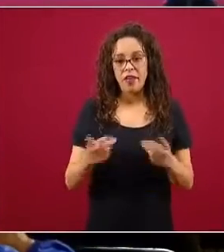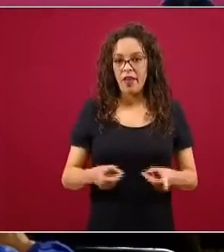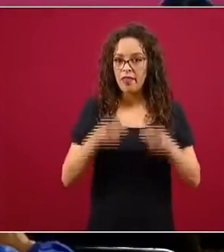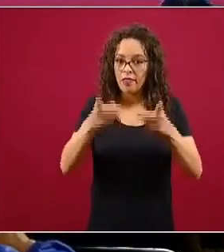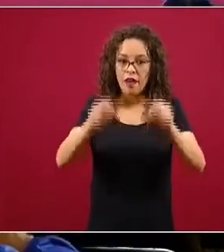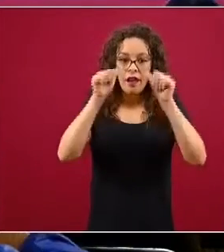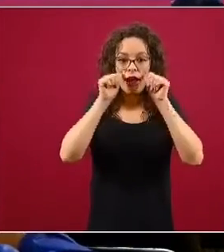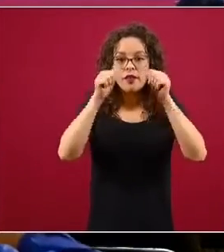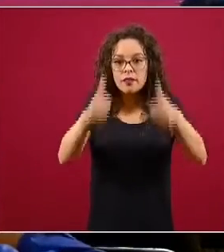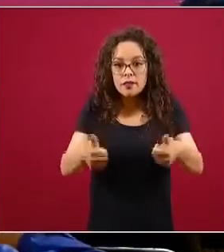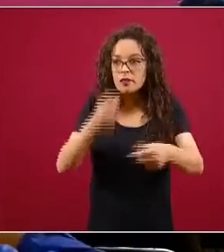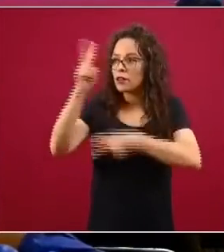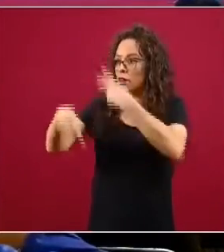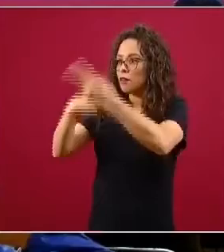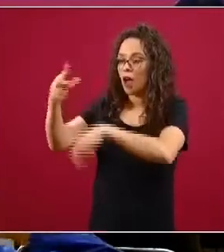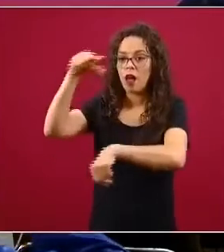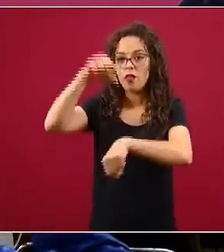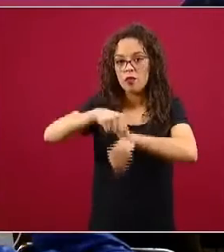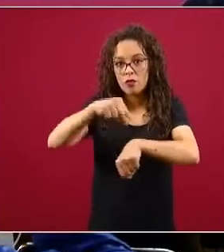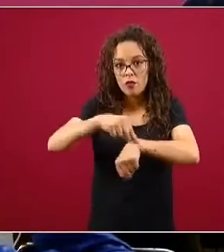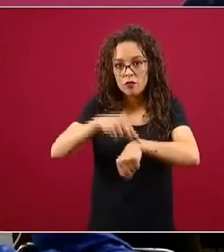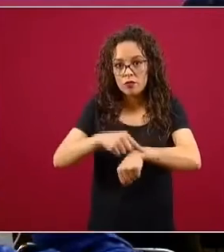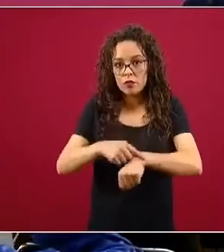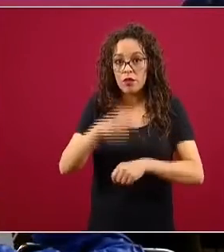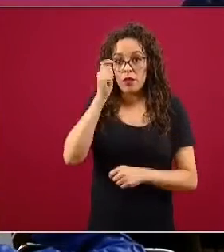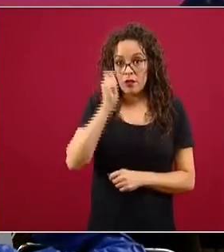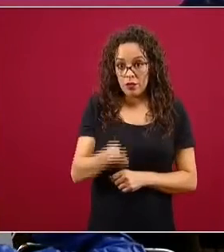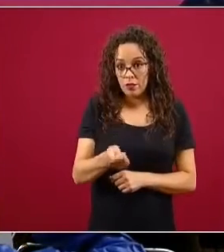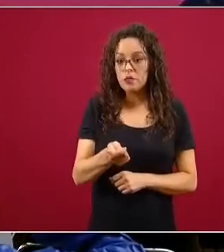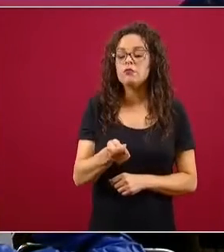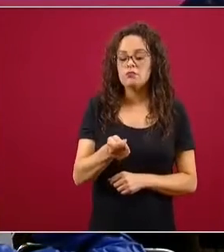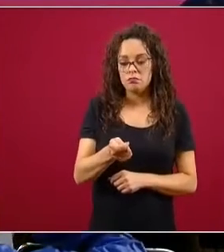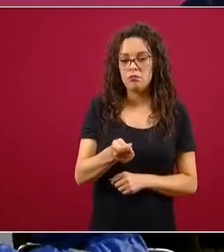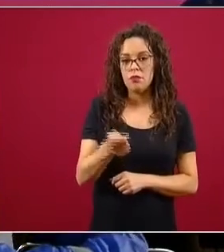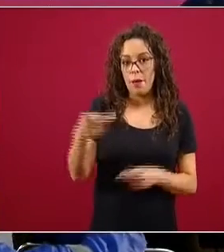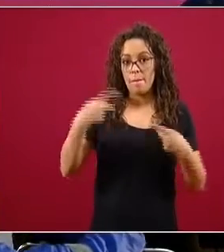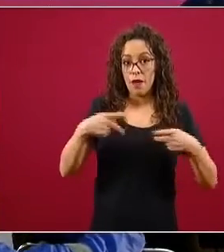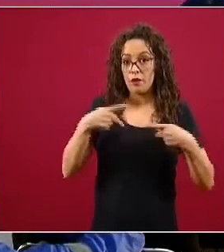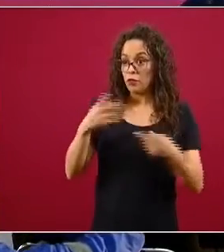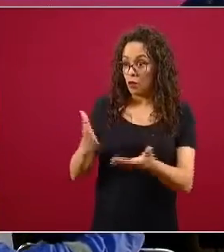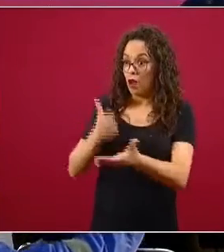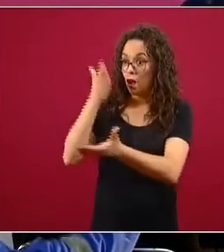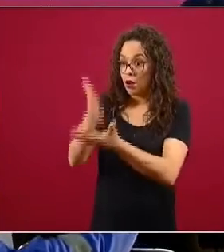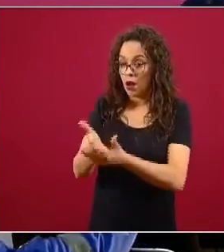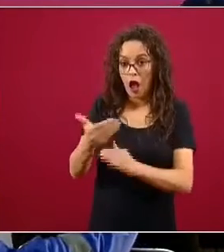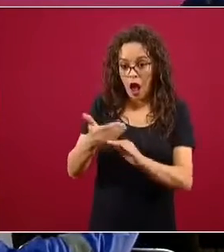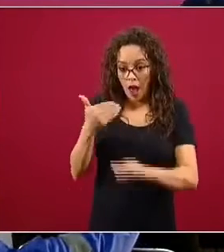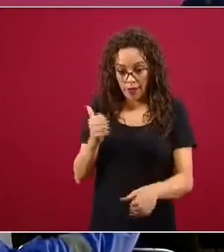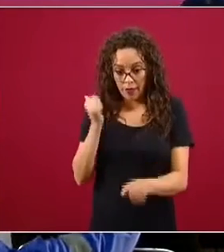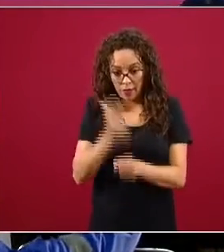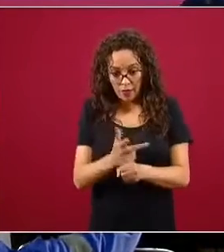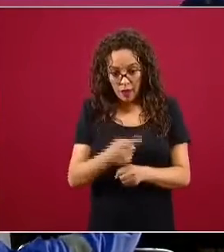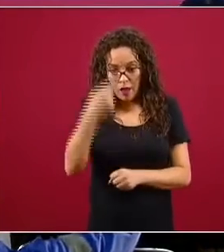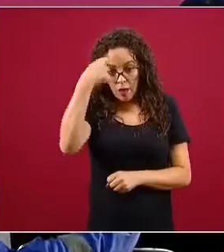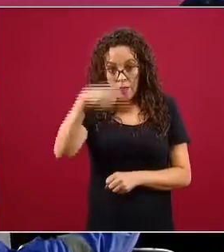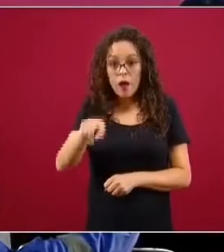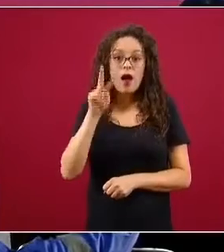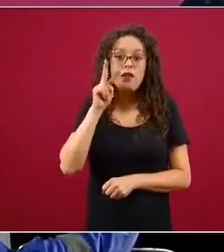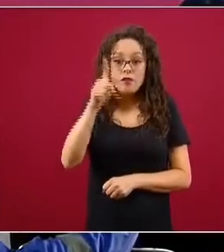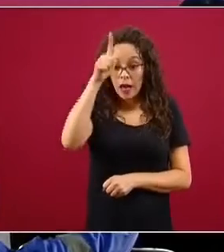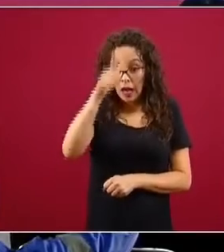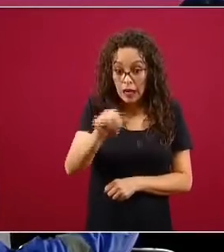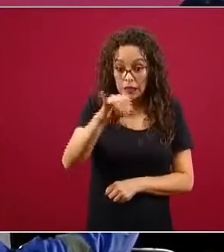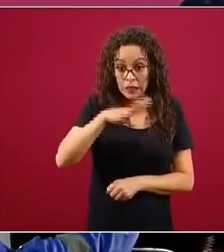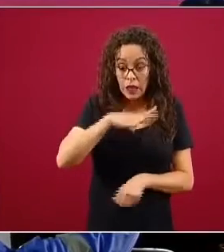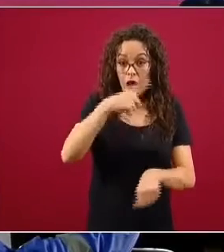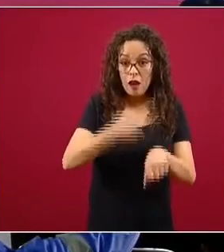atención que no está haciendo posible el diagnosticar a la mayoría de los pacientes, y que una vez que los diagnostica les da tratamiento de calidad